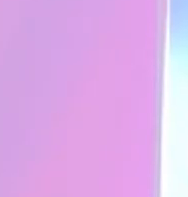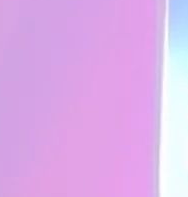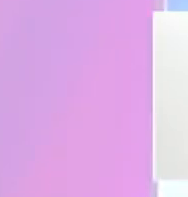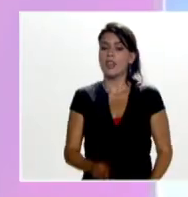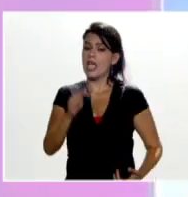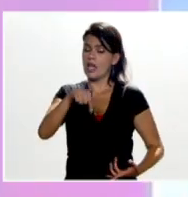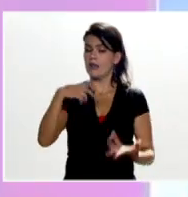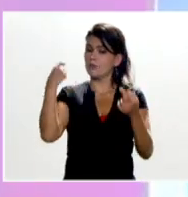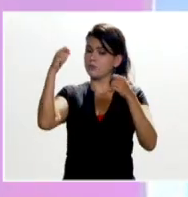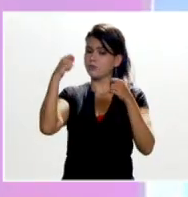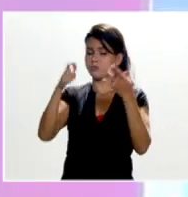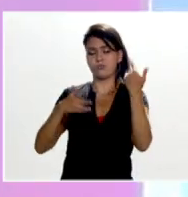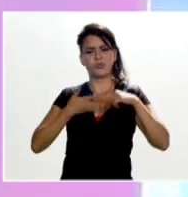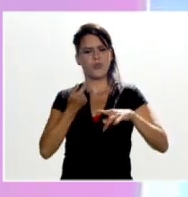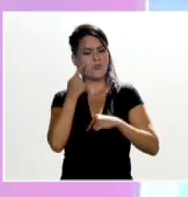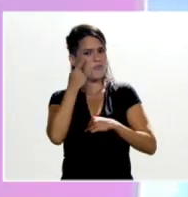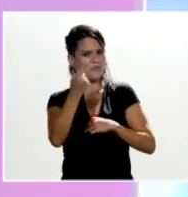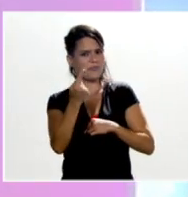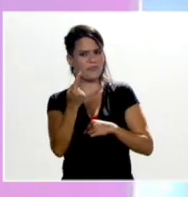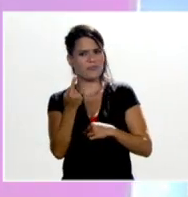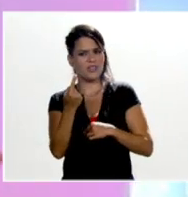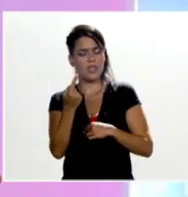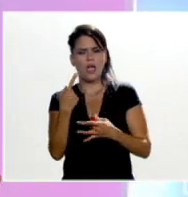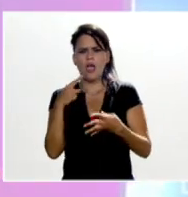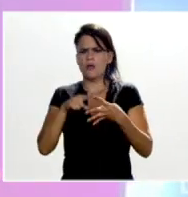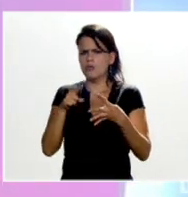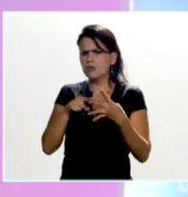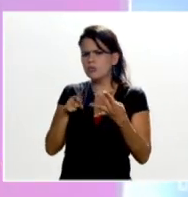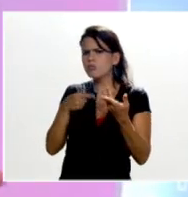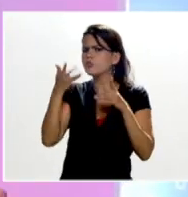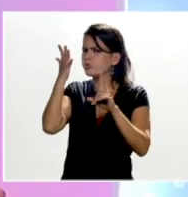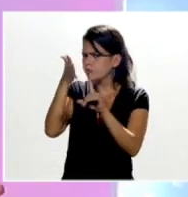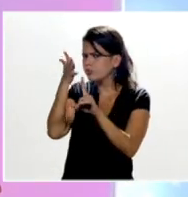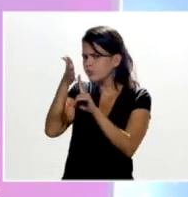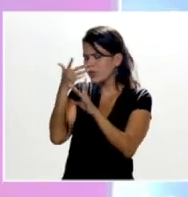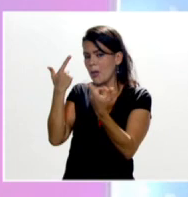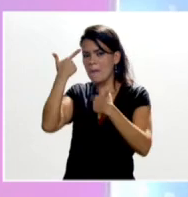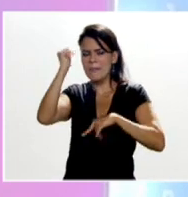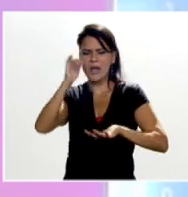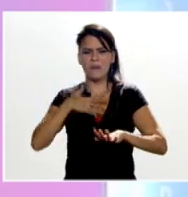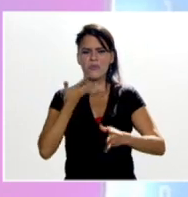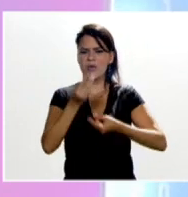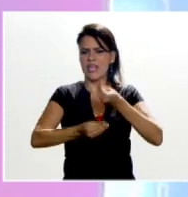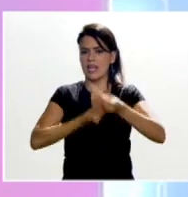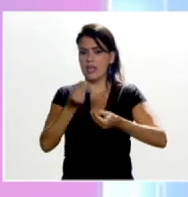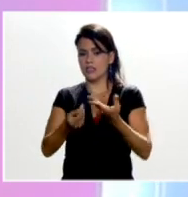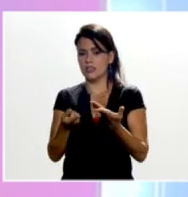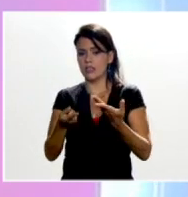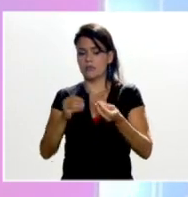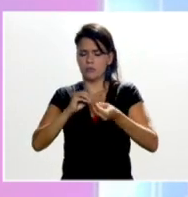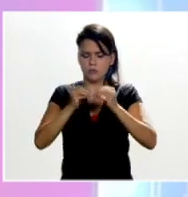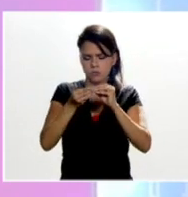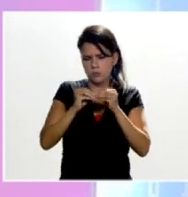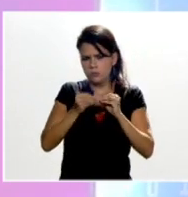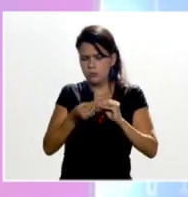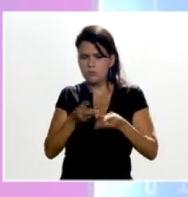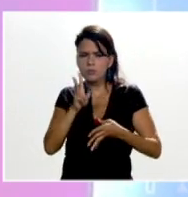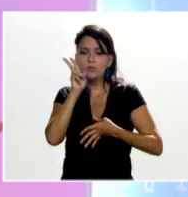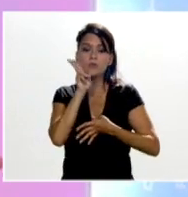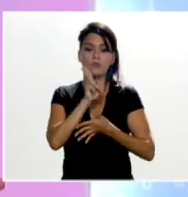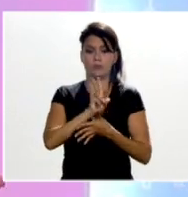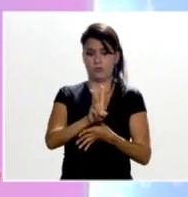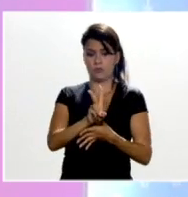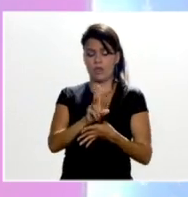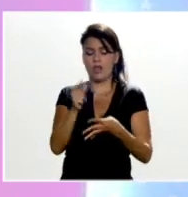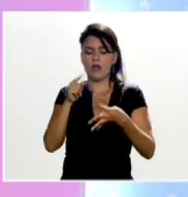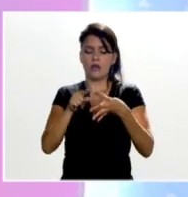En este video pudimos observar algunas recomendaciones para poder realizar mantenimientos y reparaciones